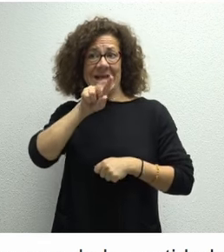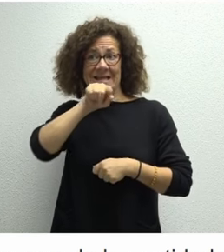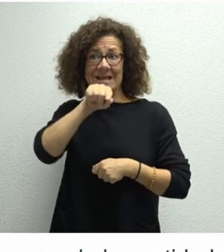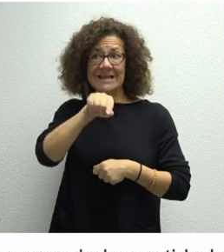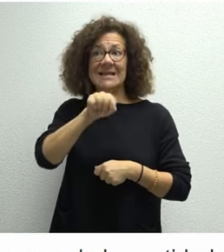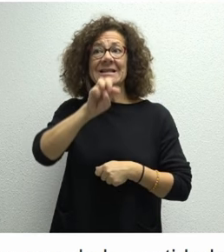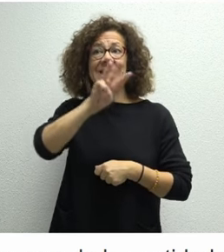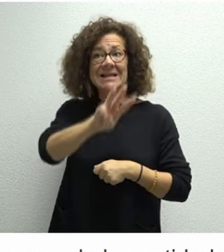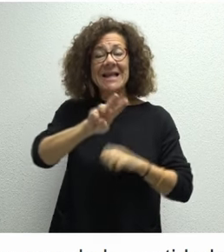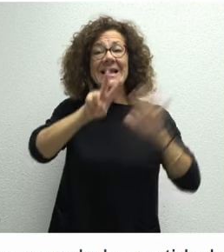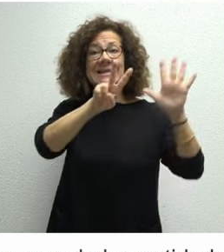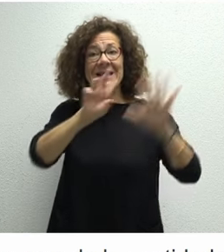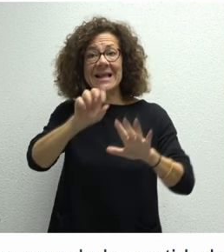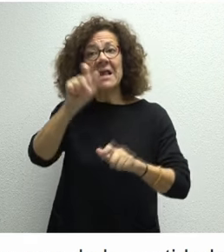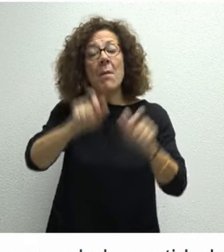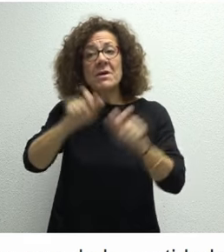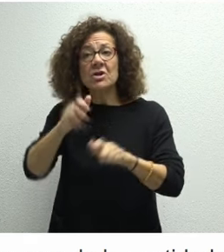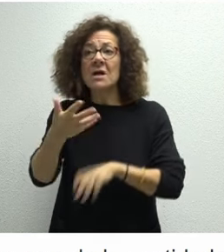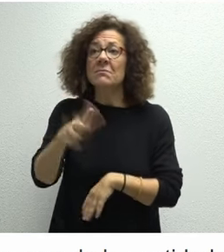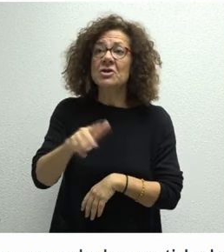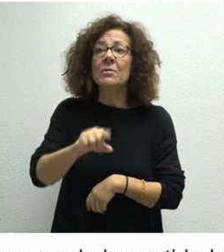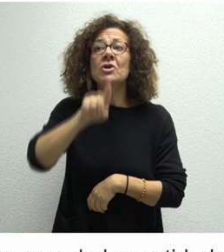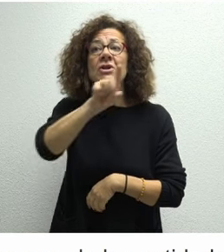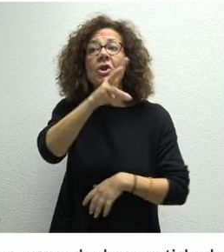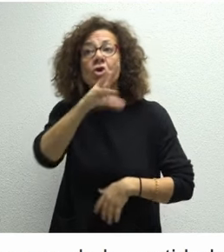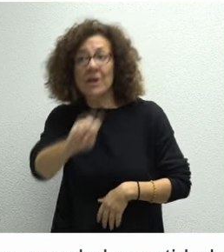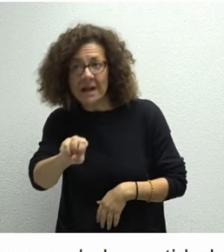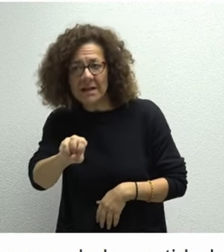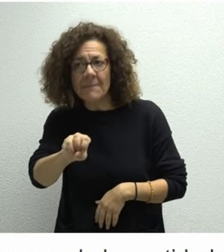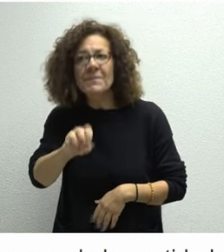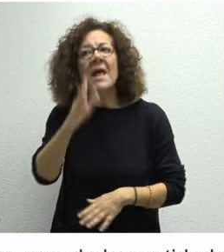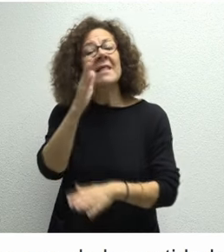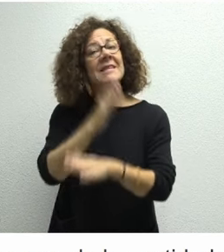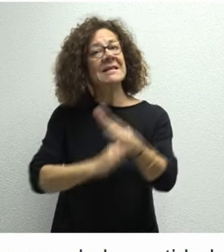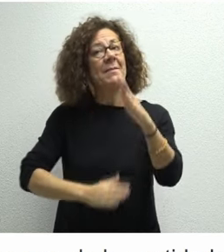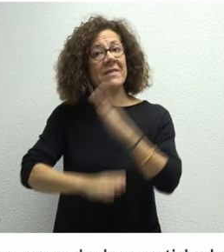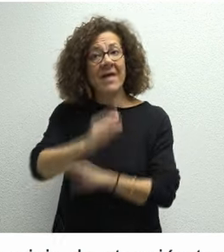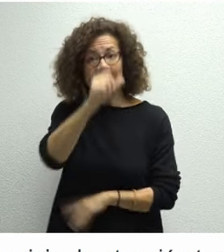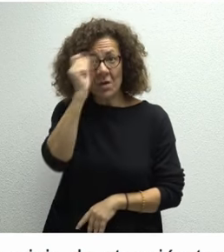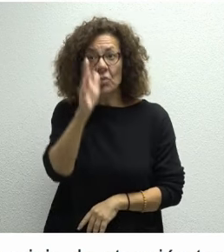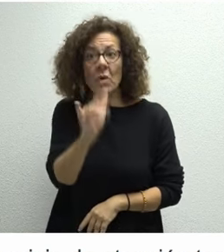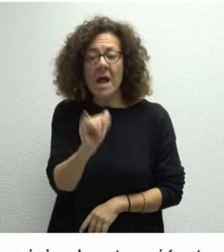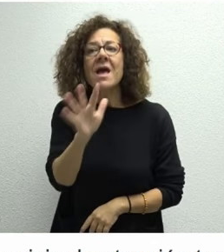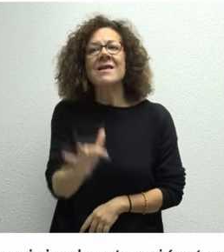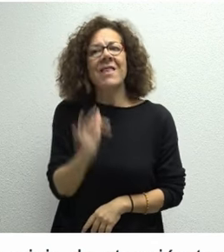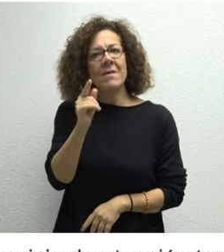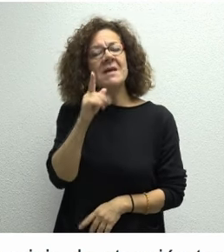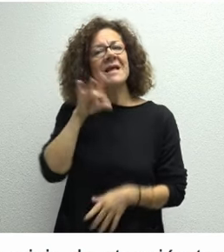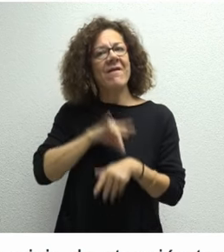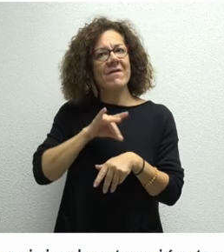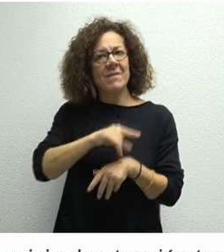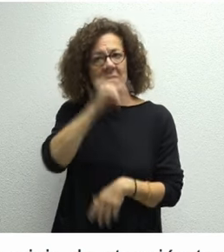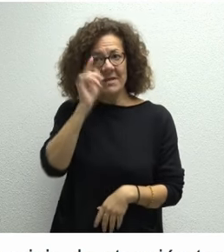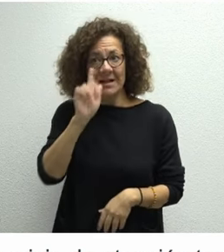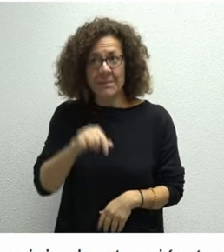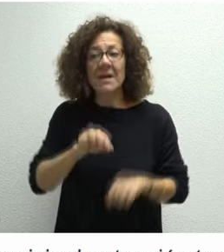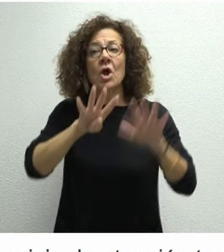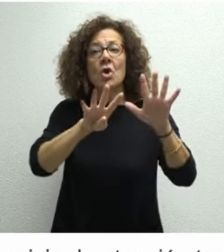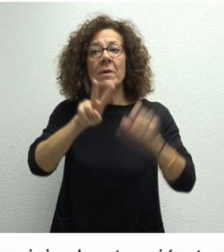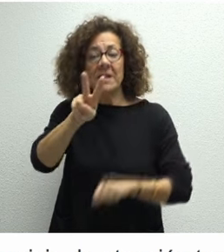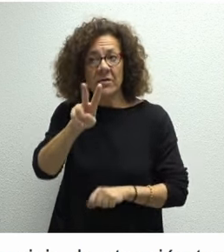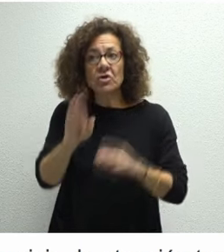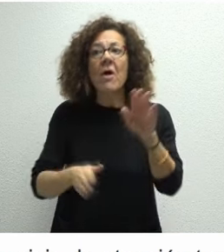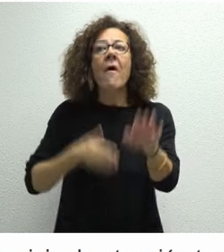esas 370 eh aproximadamente 130 eh tienen discapacidad intelectual y además una enfermedad mental 92